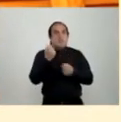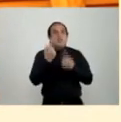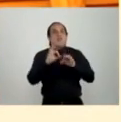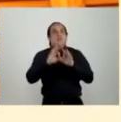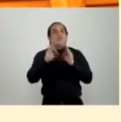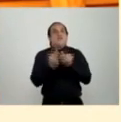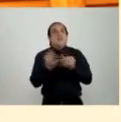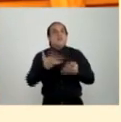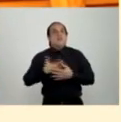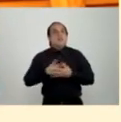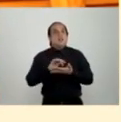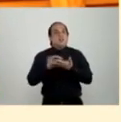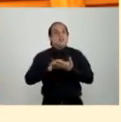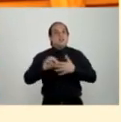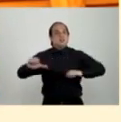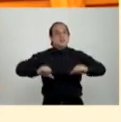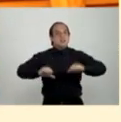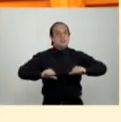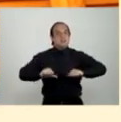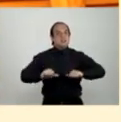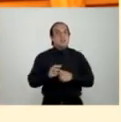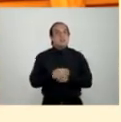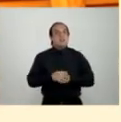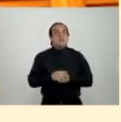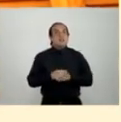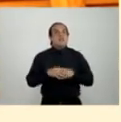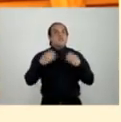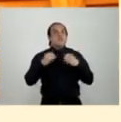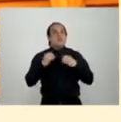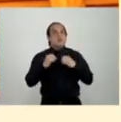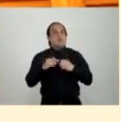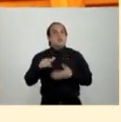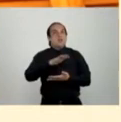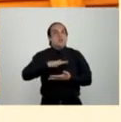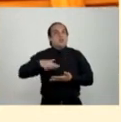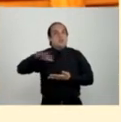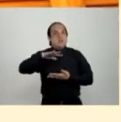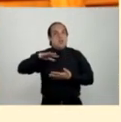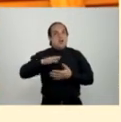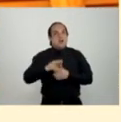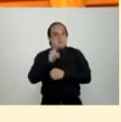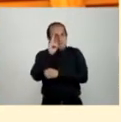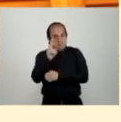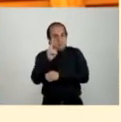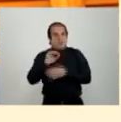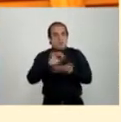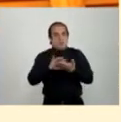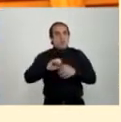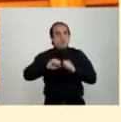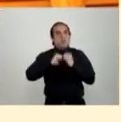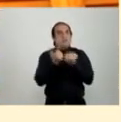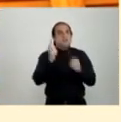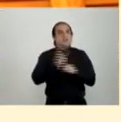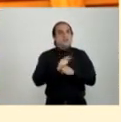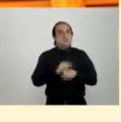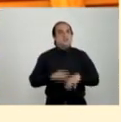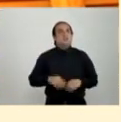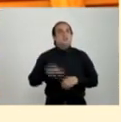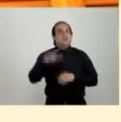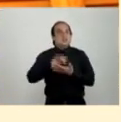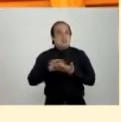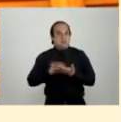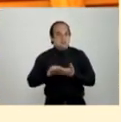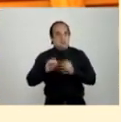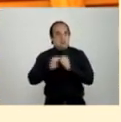literaturas de acción están reocupando el espacio prohibido de la literatura social. La literatura social confrontada con el